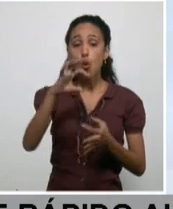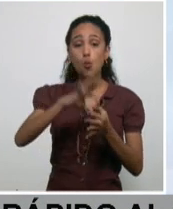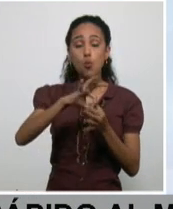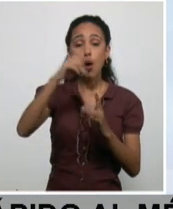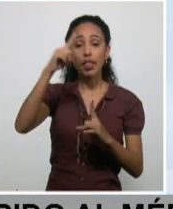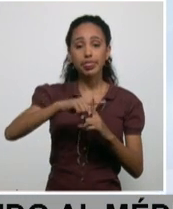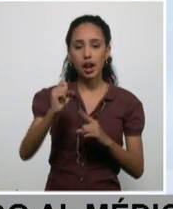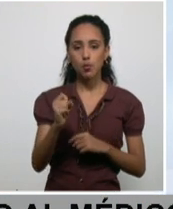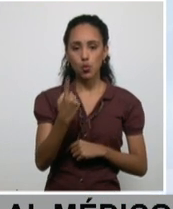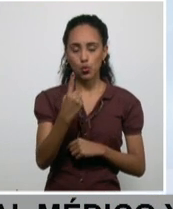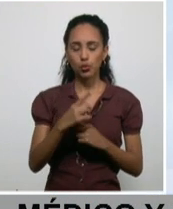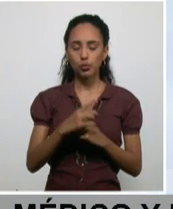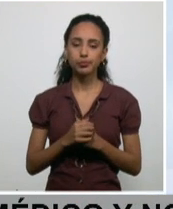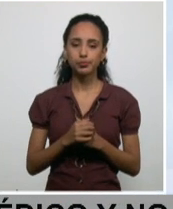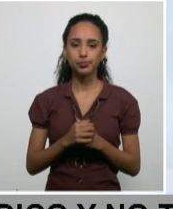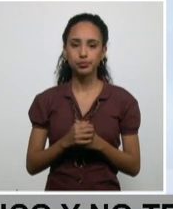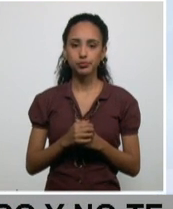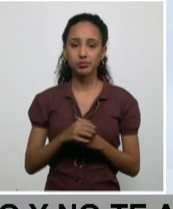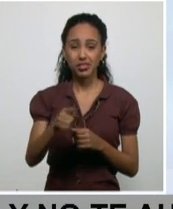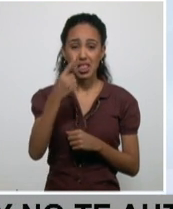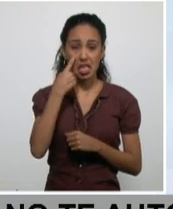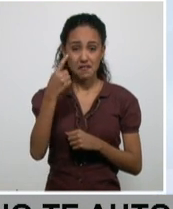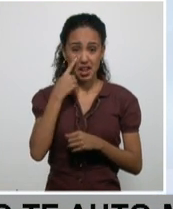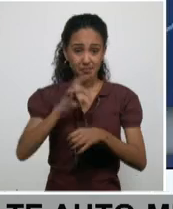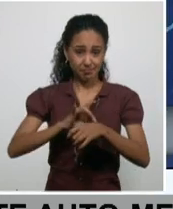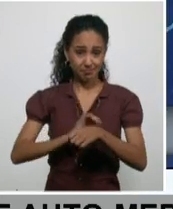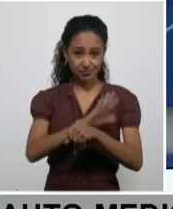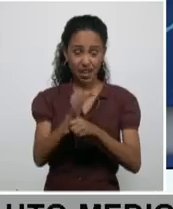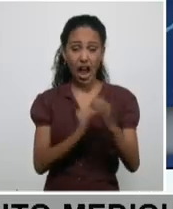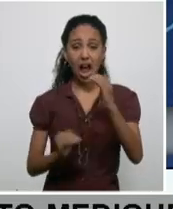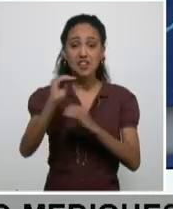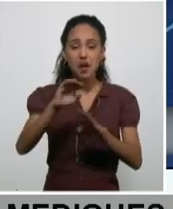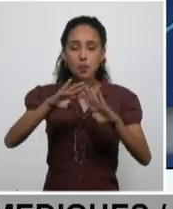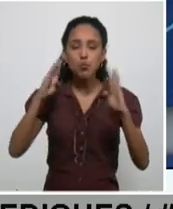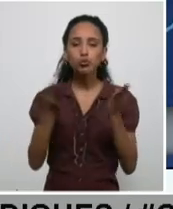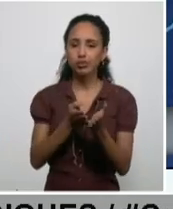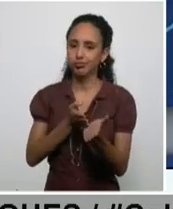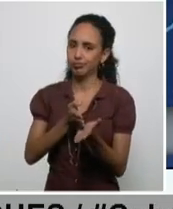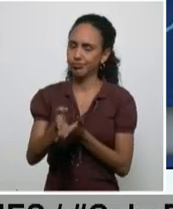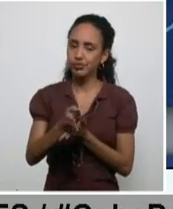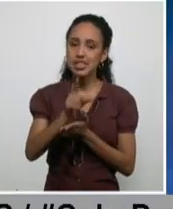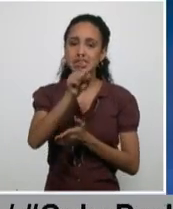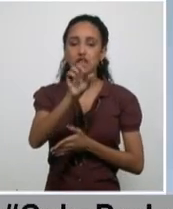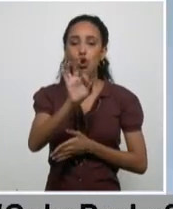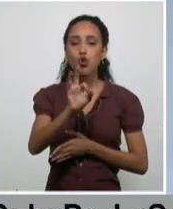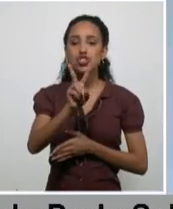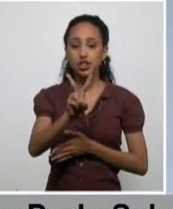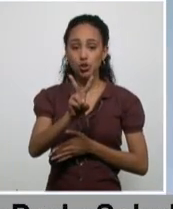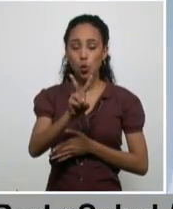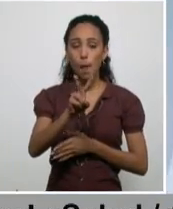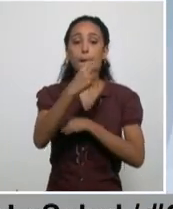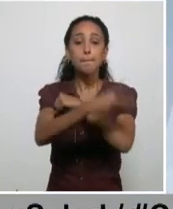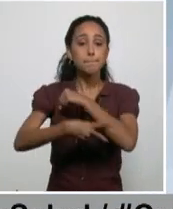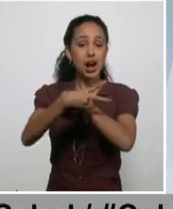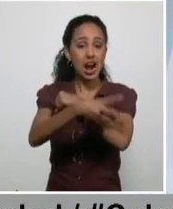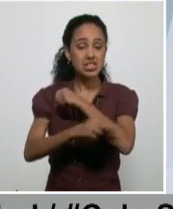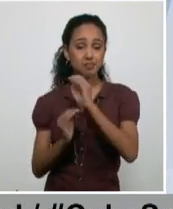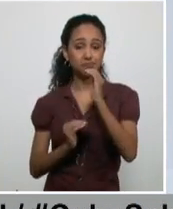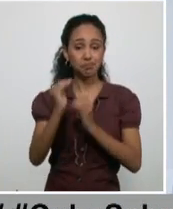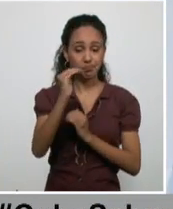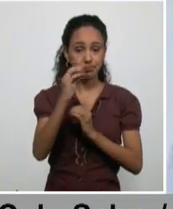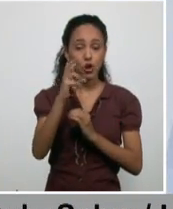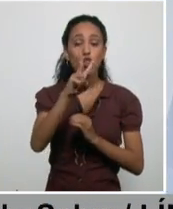con 1. El comportamiento de la enfermedad a nivel mundial se sigue manteniendo en 182 naciones, rebasa la cifra